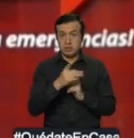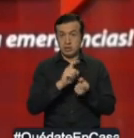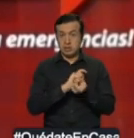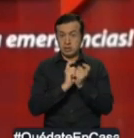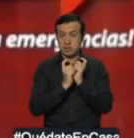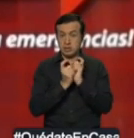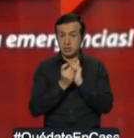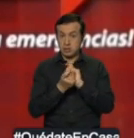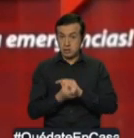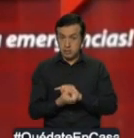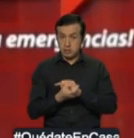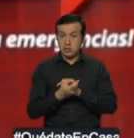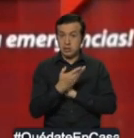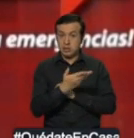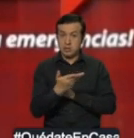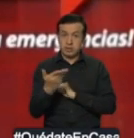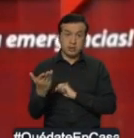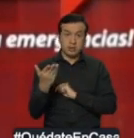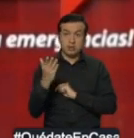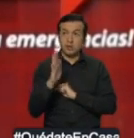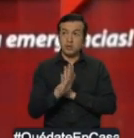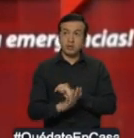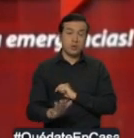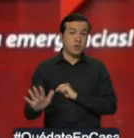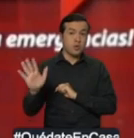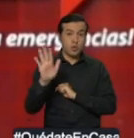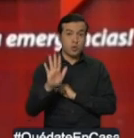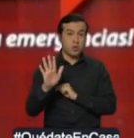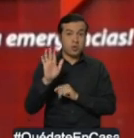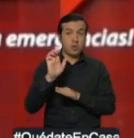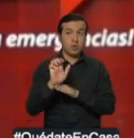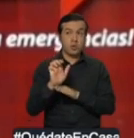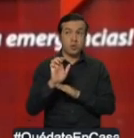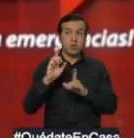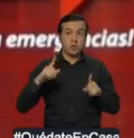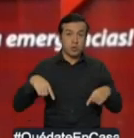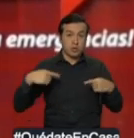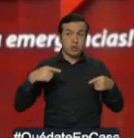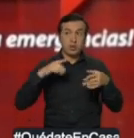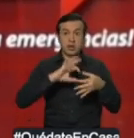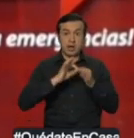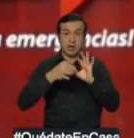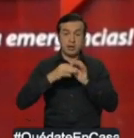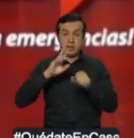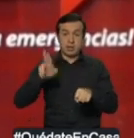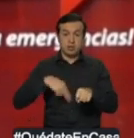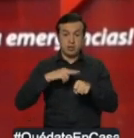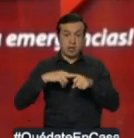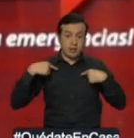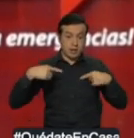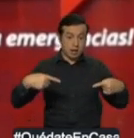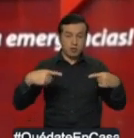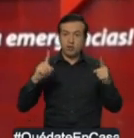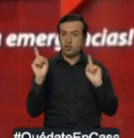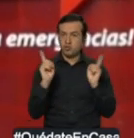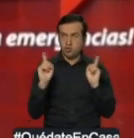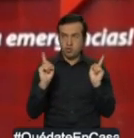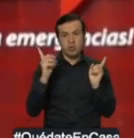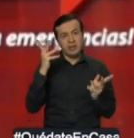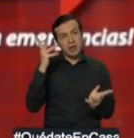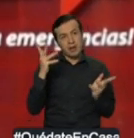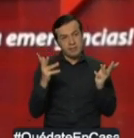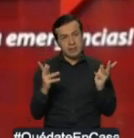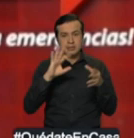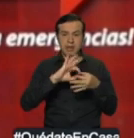las cadenas nacionales ya no se harán a diario esperamos desde la próxima semana a tener cadenas